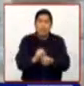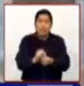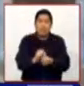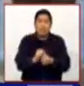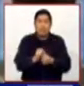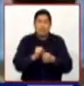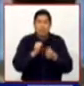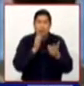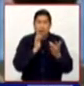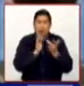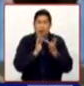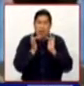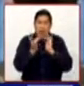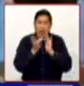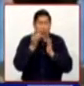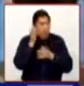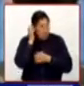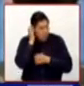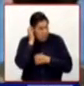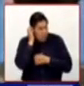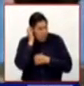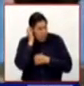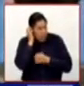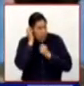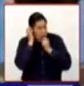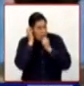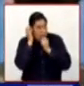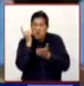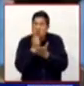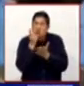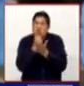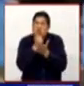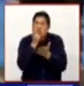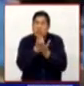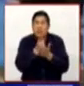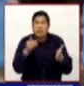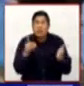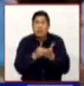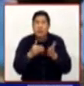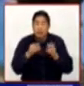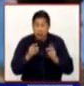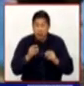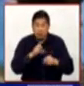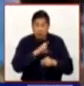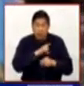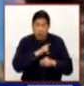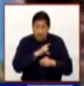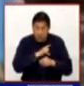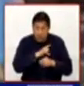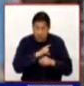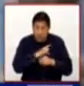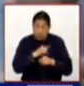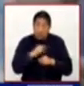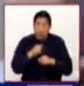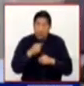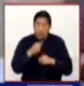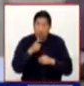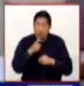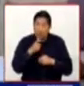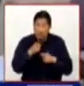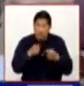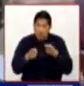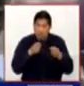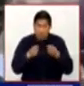interceptar unas conversaciones donde se empieza a realizar amenazas a personal de la Fuerza Especial de Lucha contra el Narcotráfico que